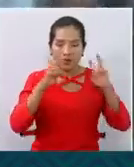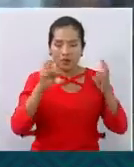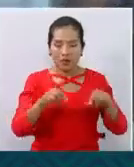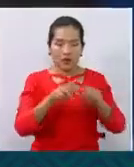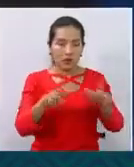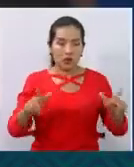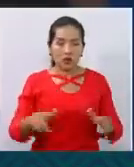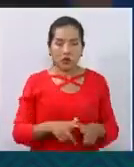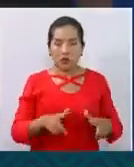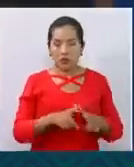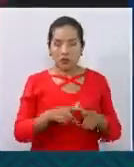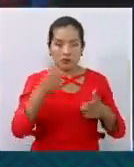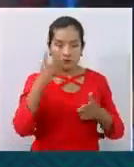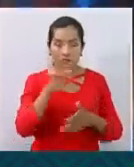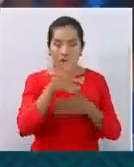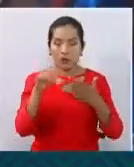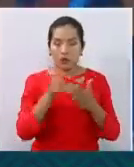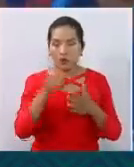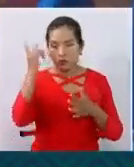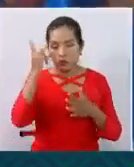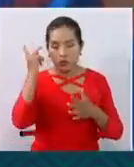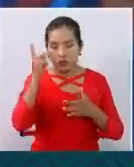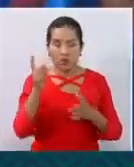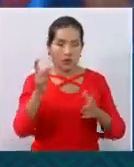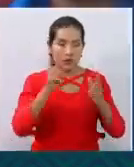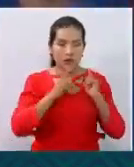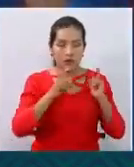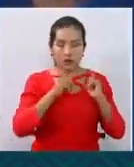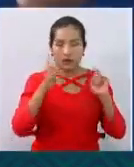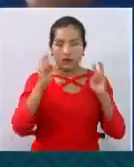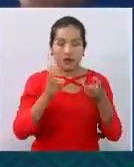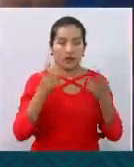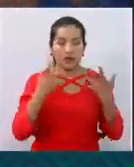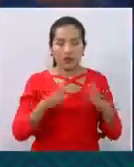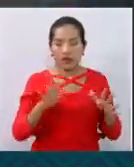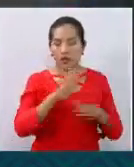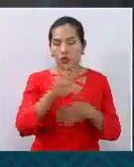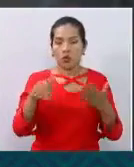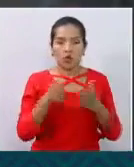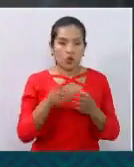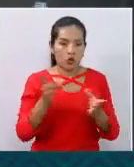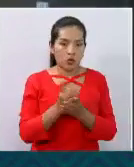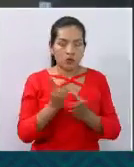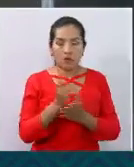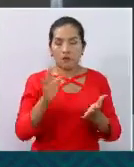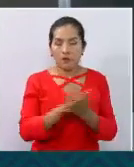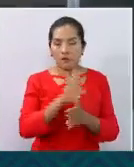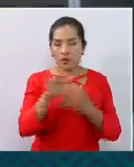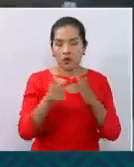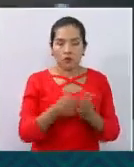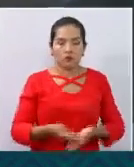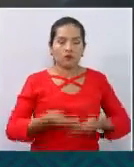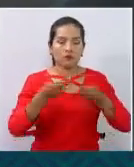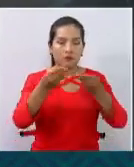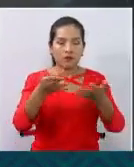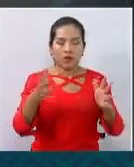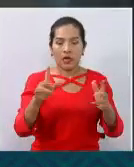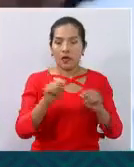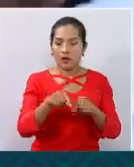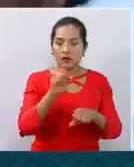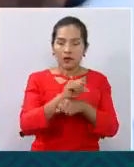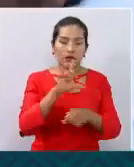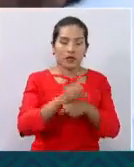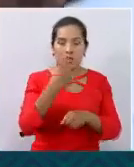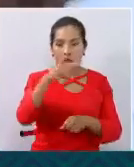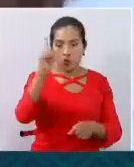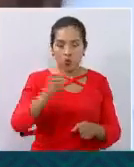de nuestro estatuto político, el cual ya hemos presentado, ha caído en la sala 1,